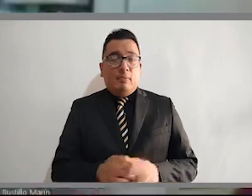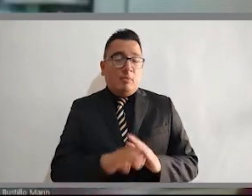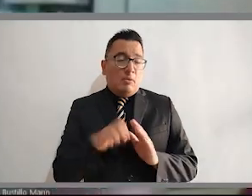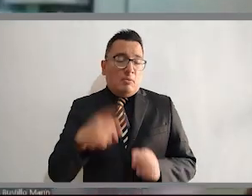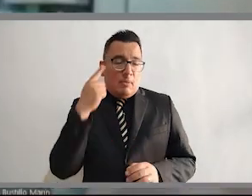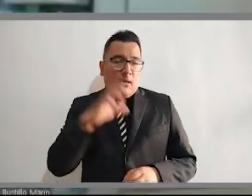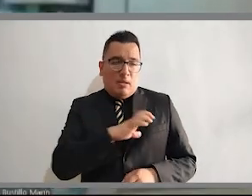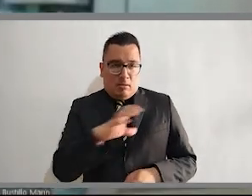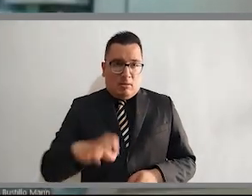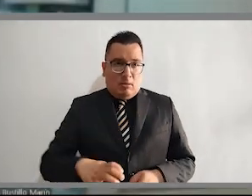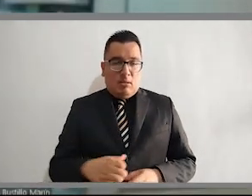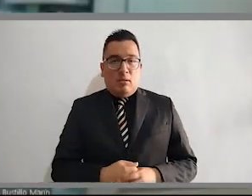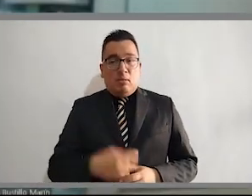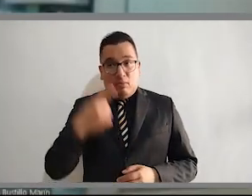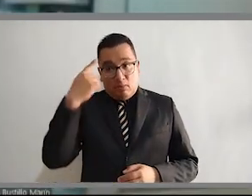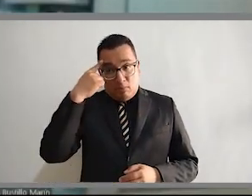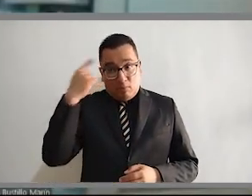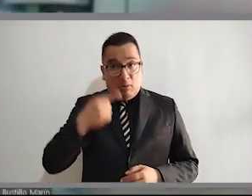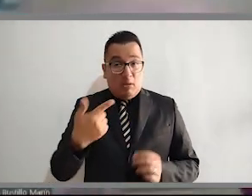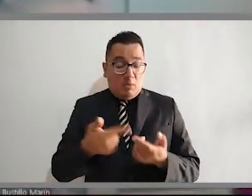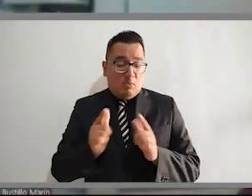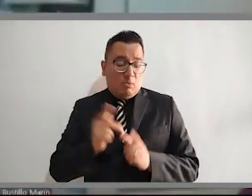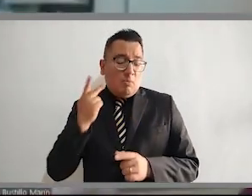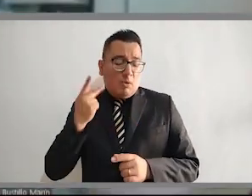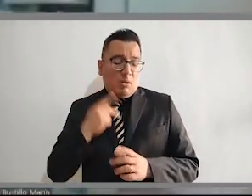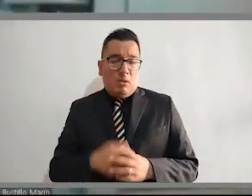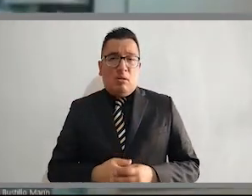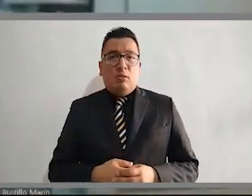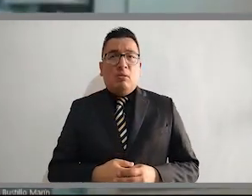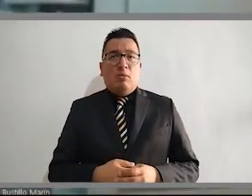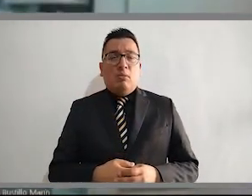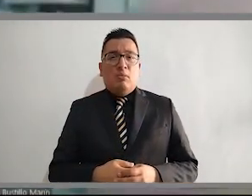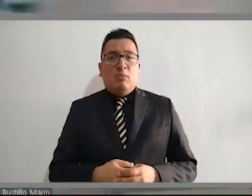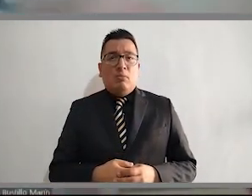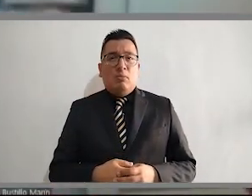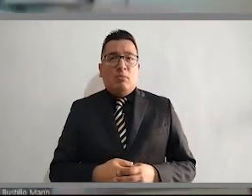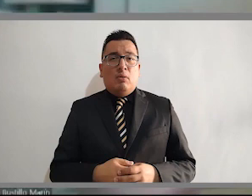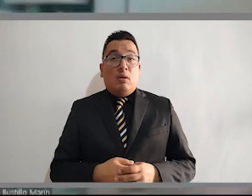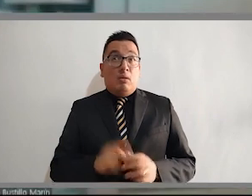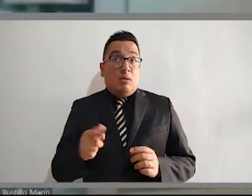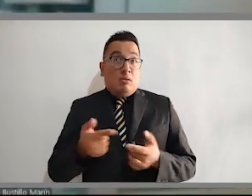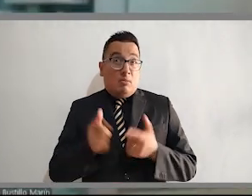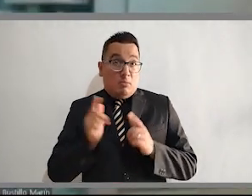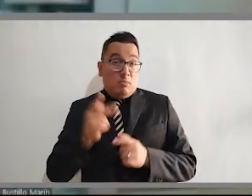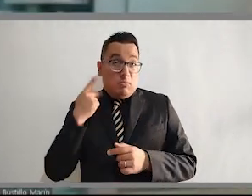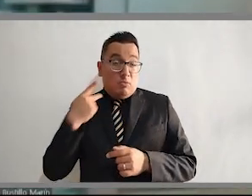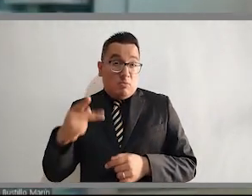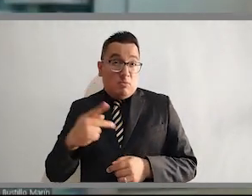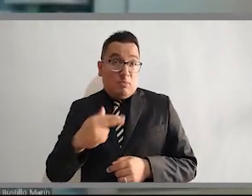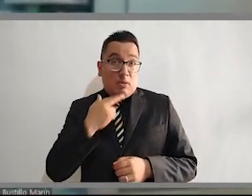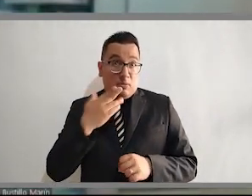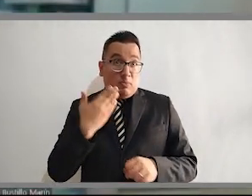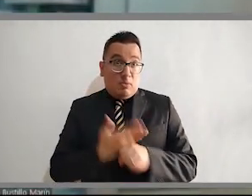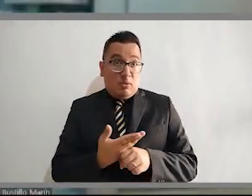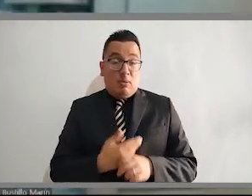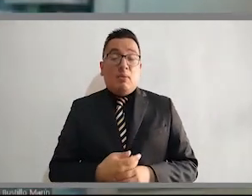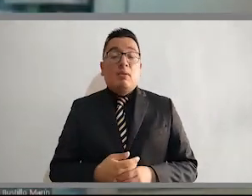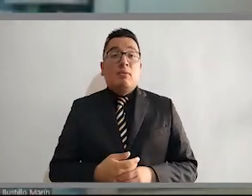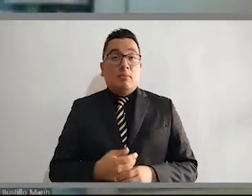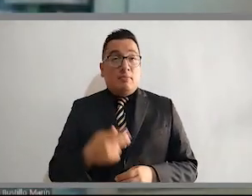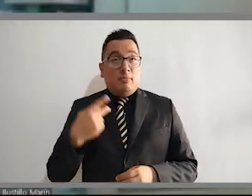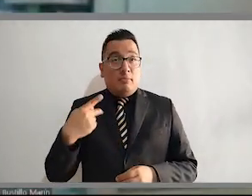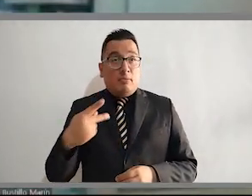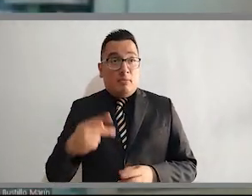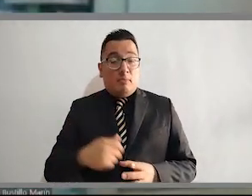Para candidaturas, para actos intrapartidarios dentro de los partidos políticos están obligados a ya modificar